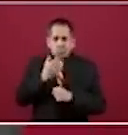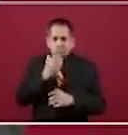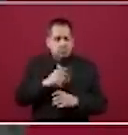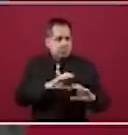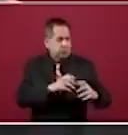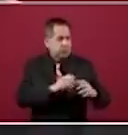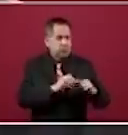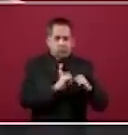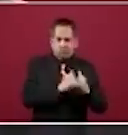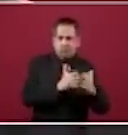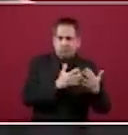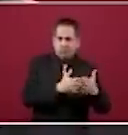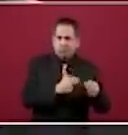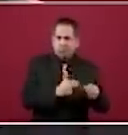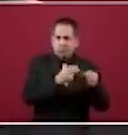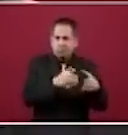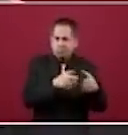corporativa y